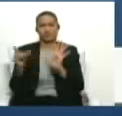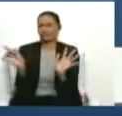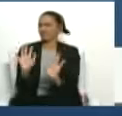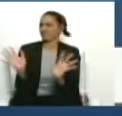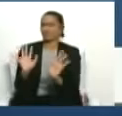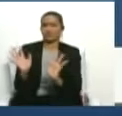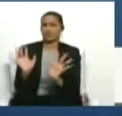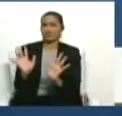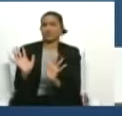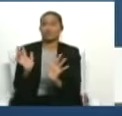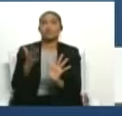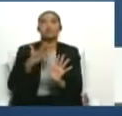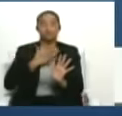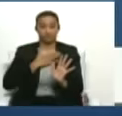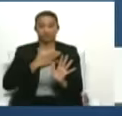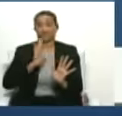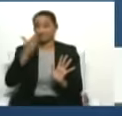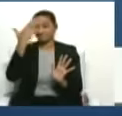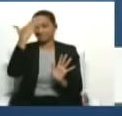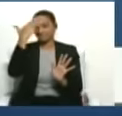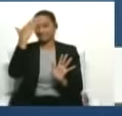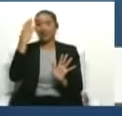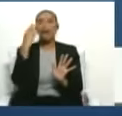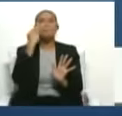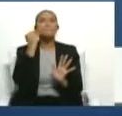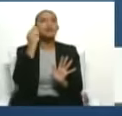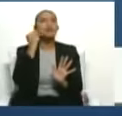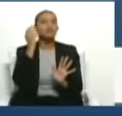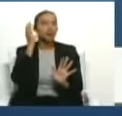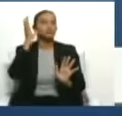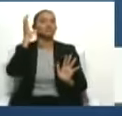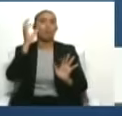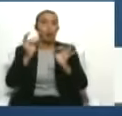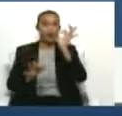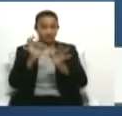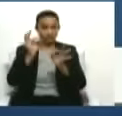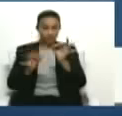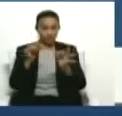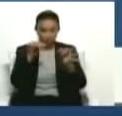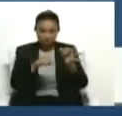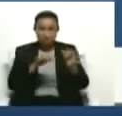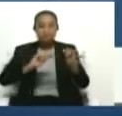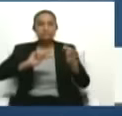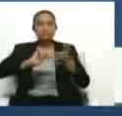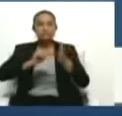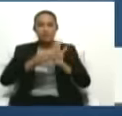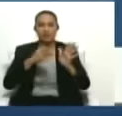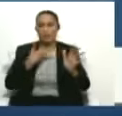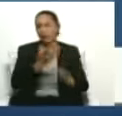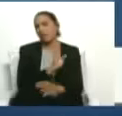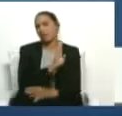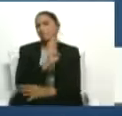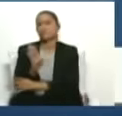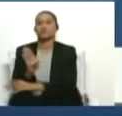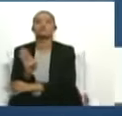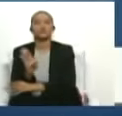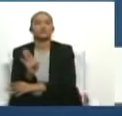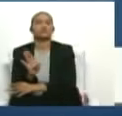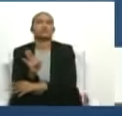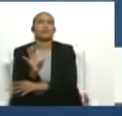haya impunidad, porque con justicia no hay impunidad. Y en este sentido, hemos logrado imputar hasta la